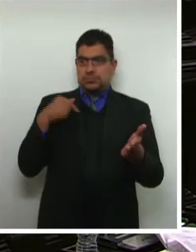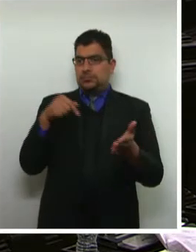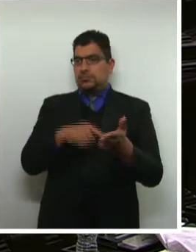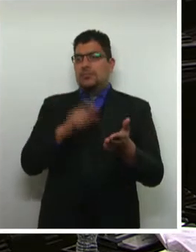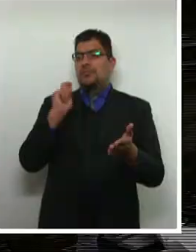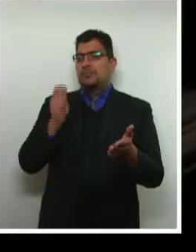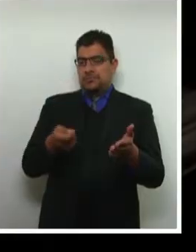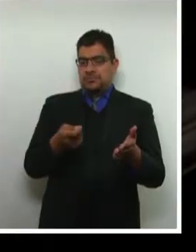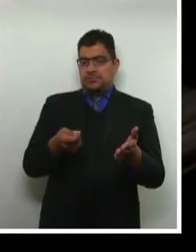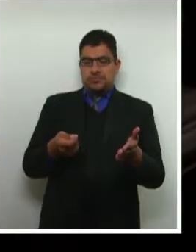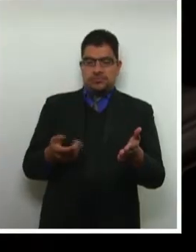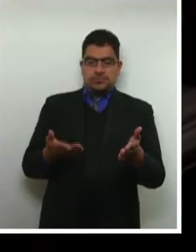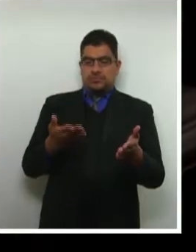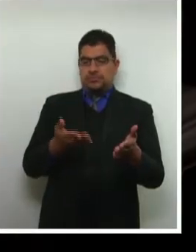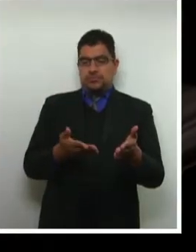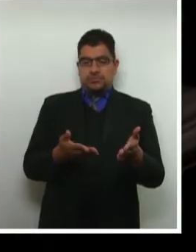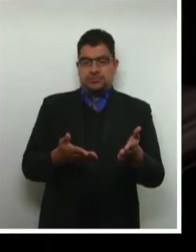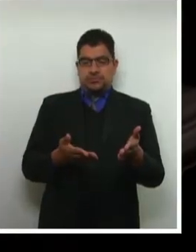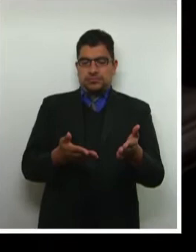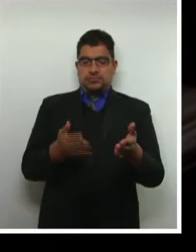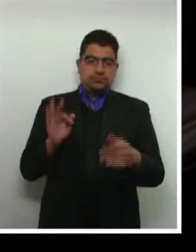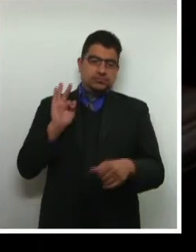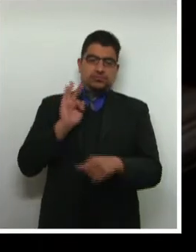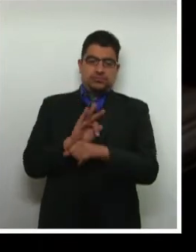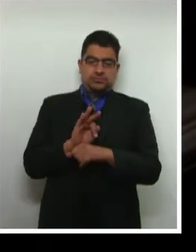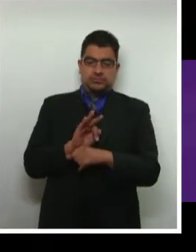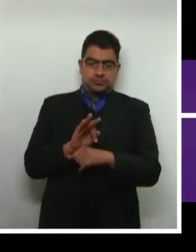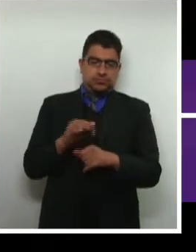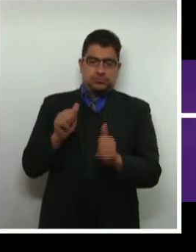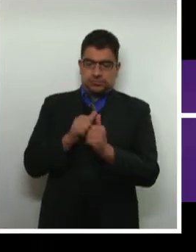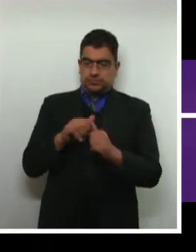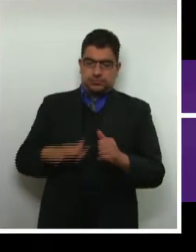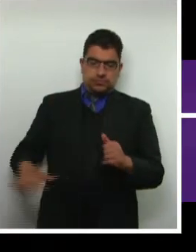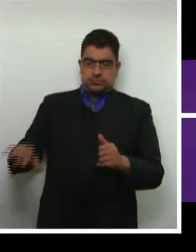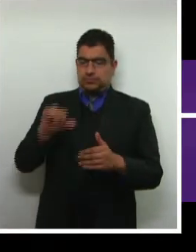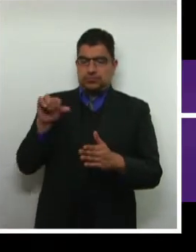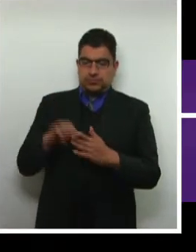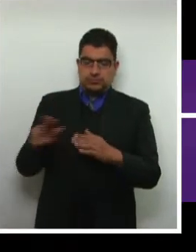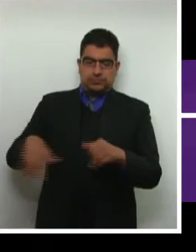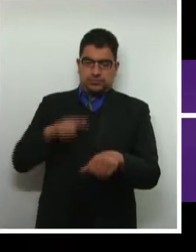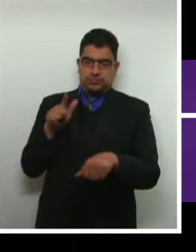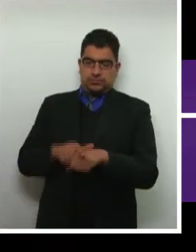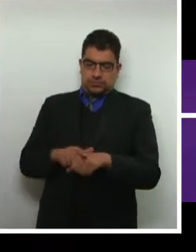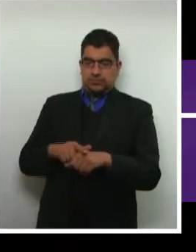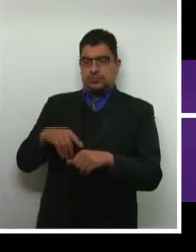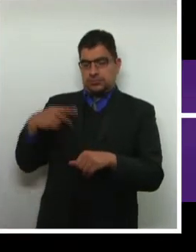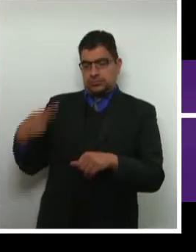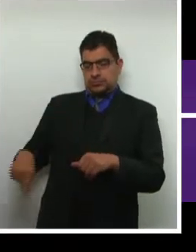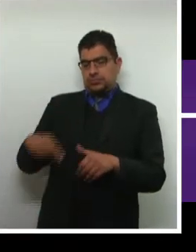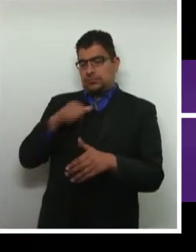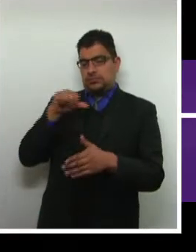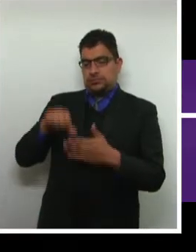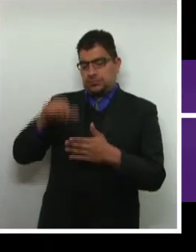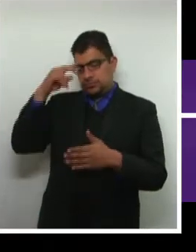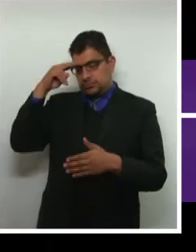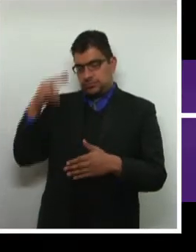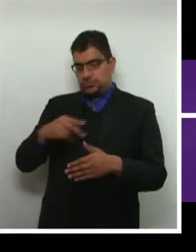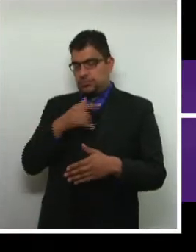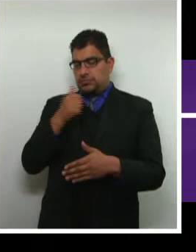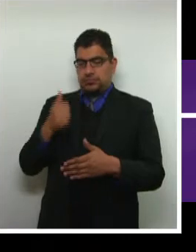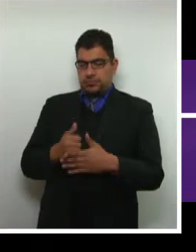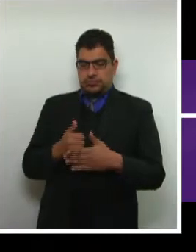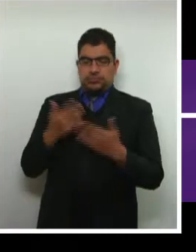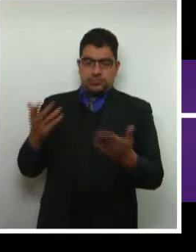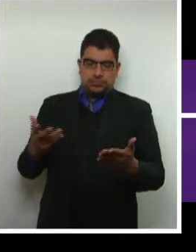ver básicamente con la protección del patrimonio natural y cultural del centro histórico.